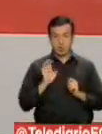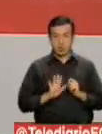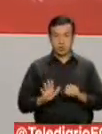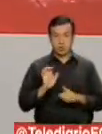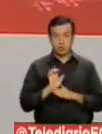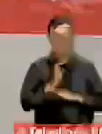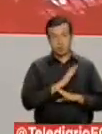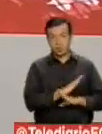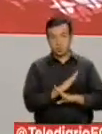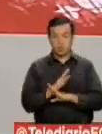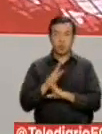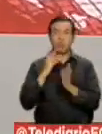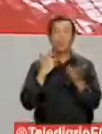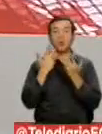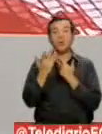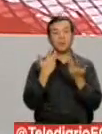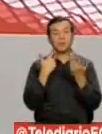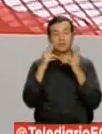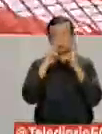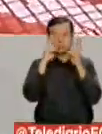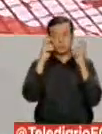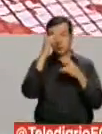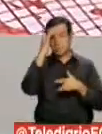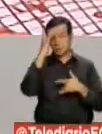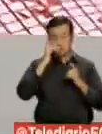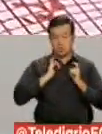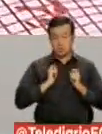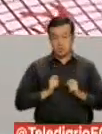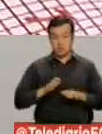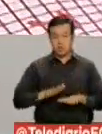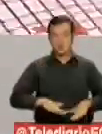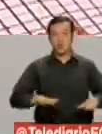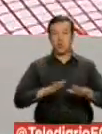Esto en el marco de un conversatorio sobre la enfermedad que se desarrolló en la